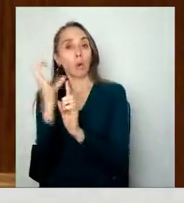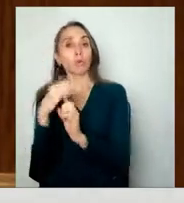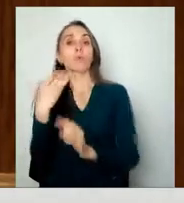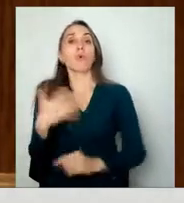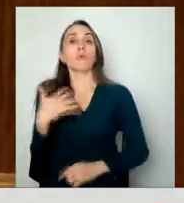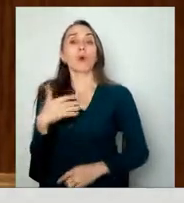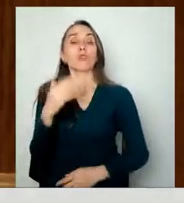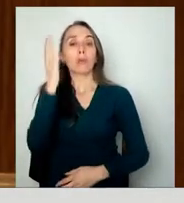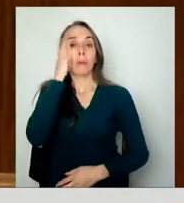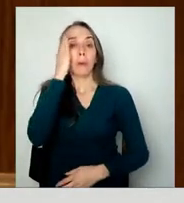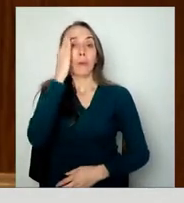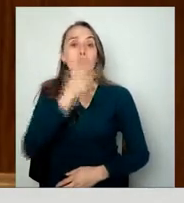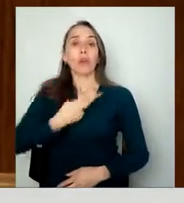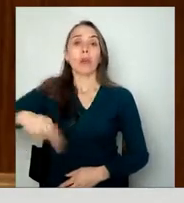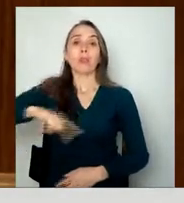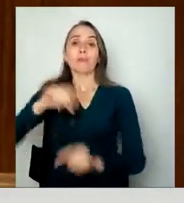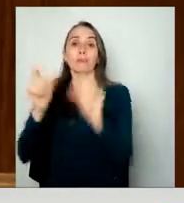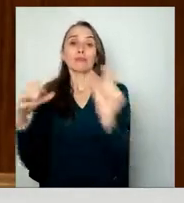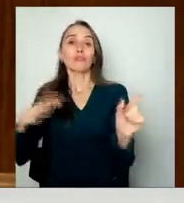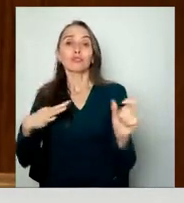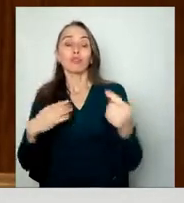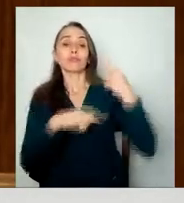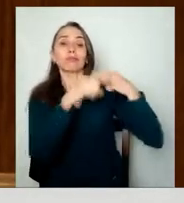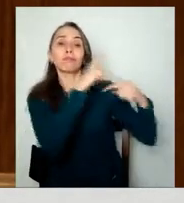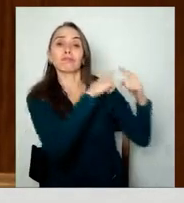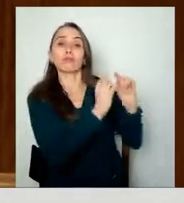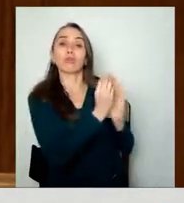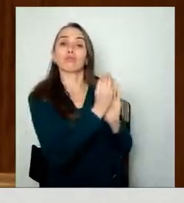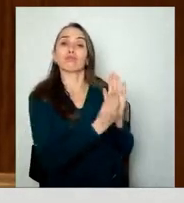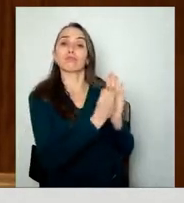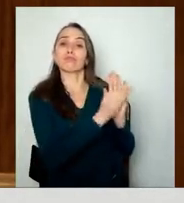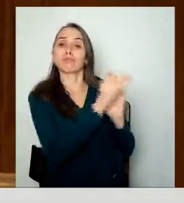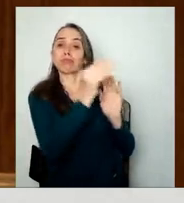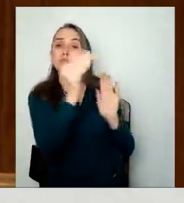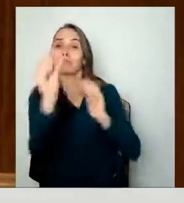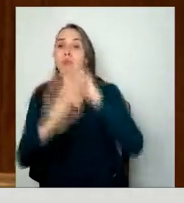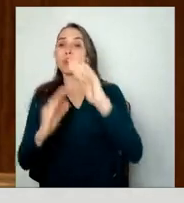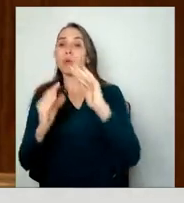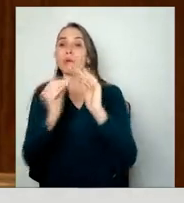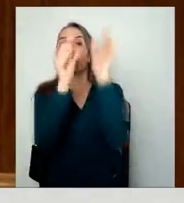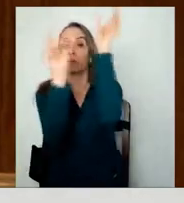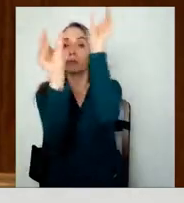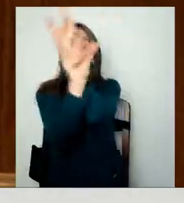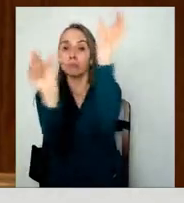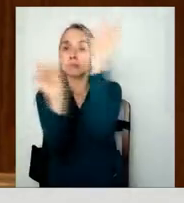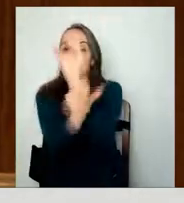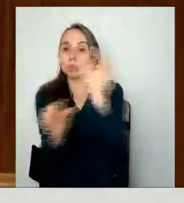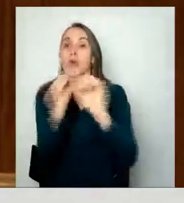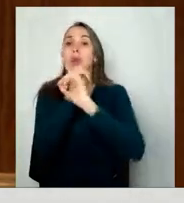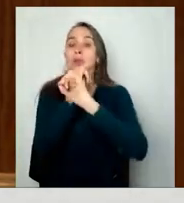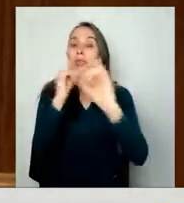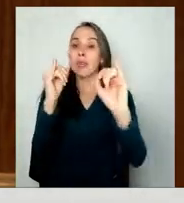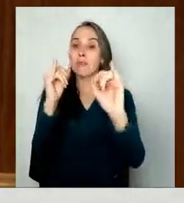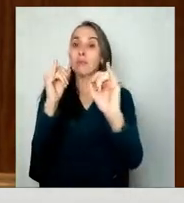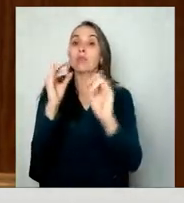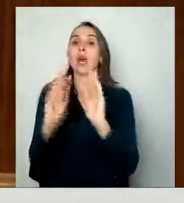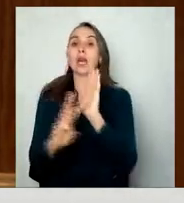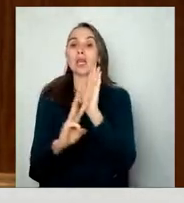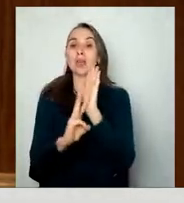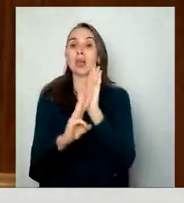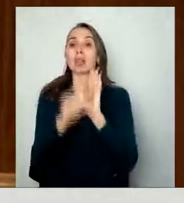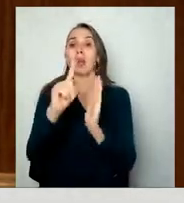de nuestros pueblos que debe ser adecuadamente preservado organizado y difundido En beneficio tanto de la identidad de cada nación